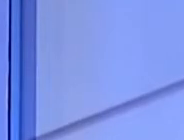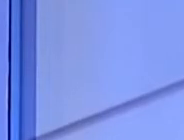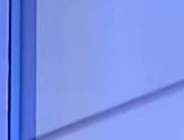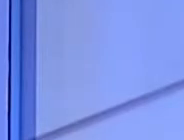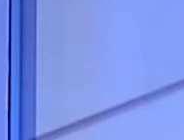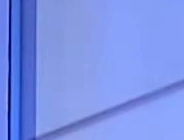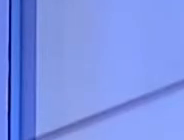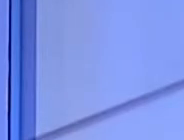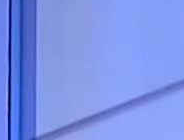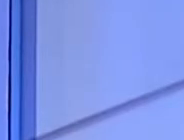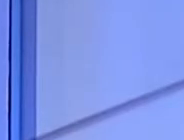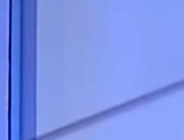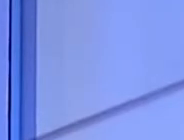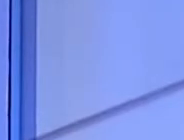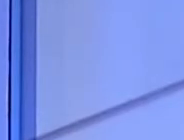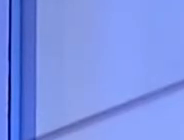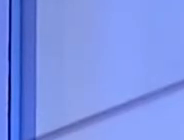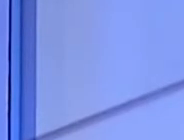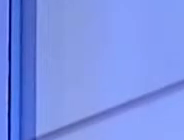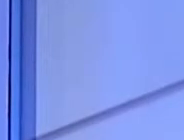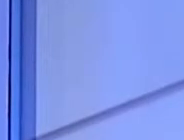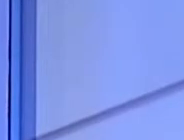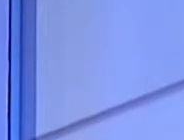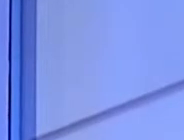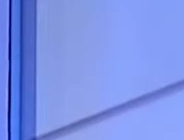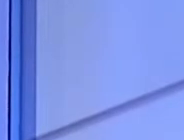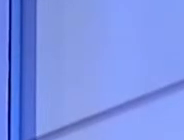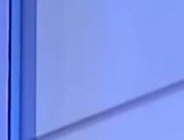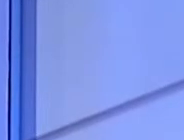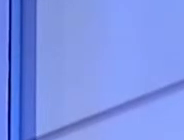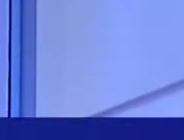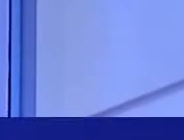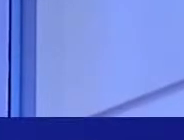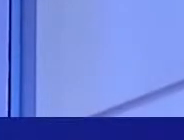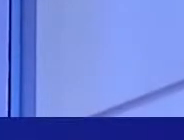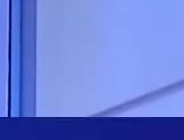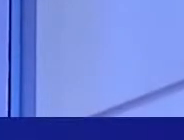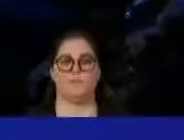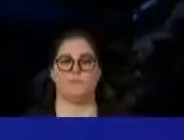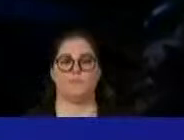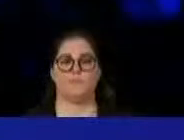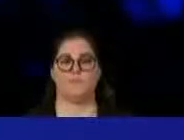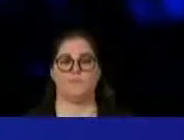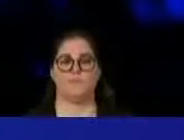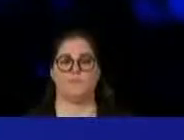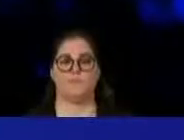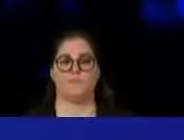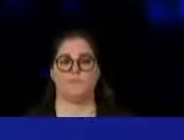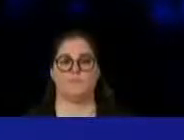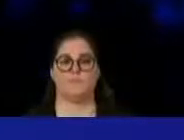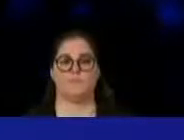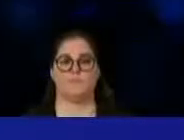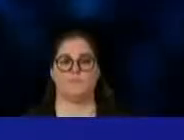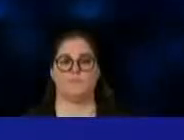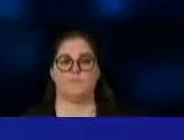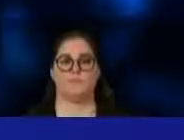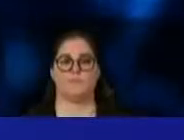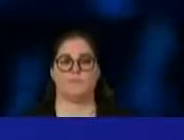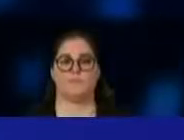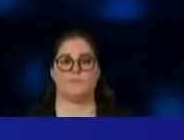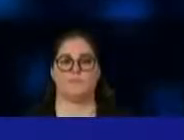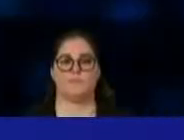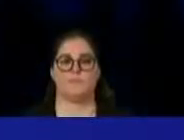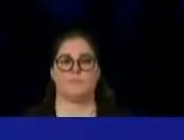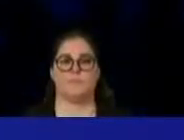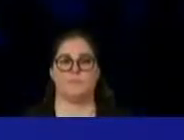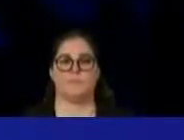vez excesos en las formas o cuidar a los candidatos. Bueno, de a poquito se va aprendiendo porque, por ejemplo, el derecho a réplica